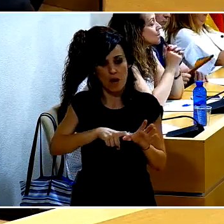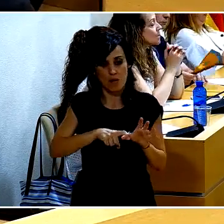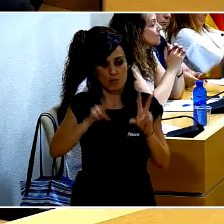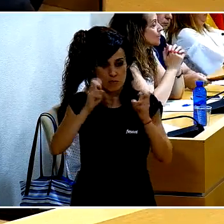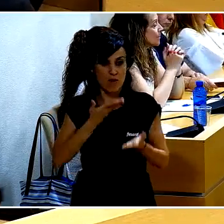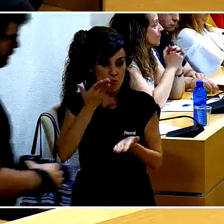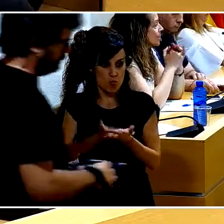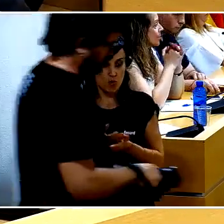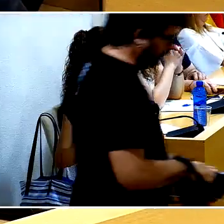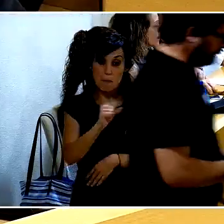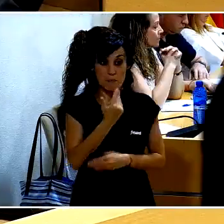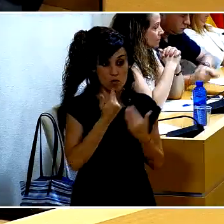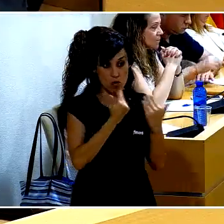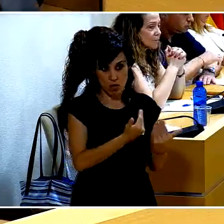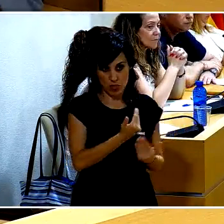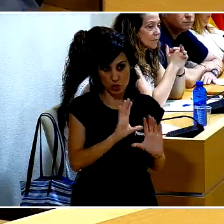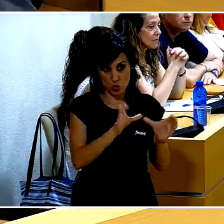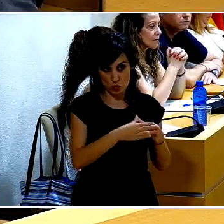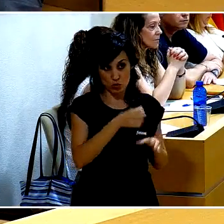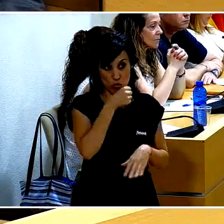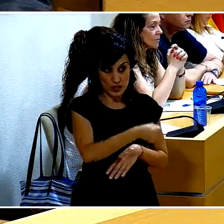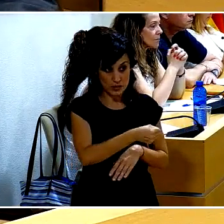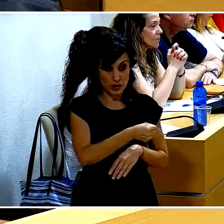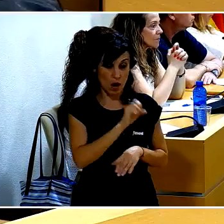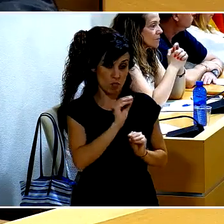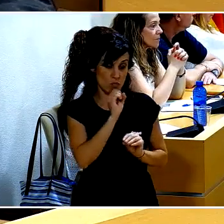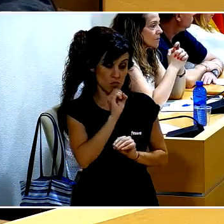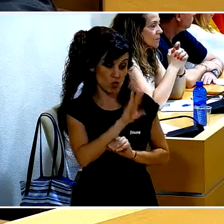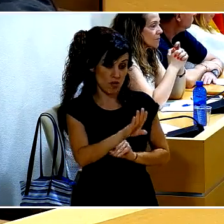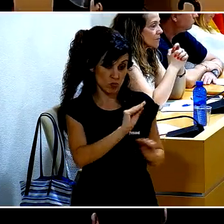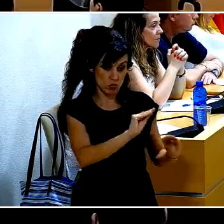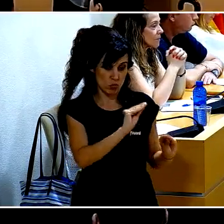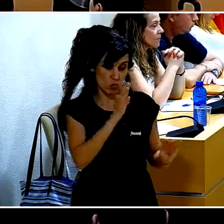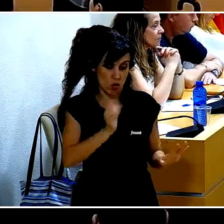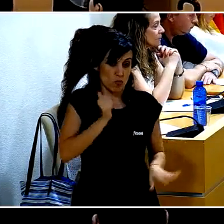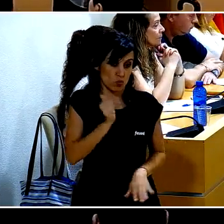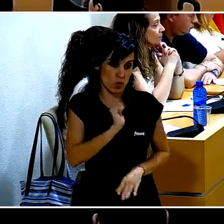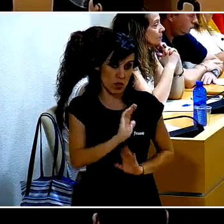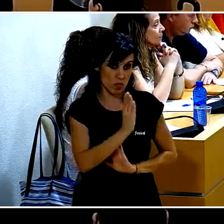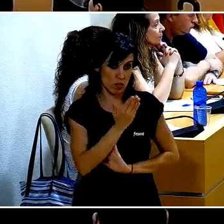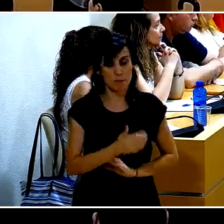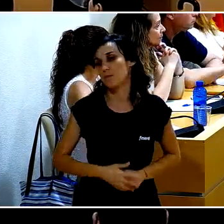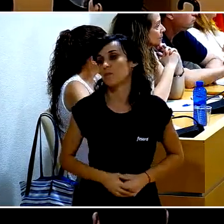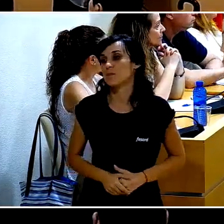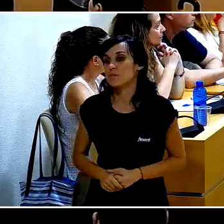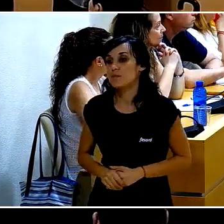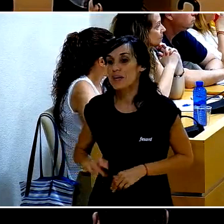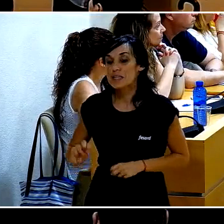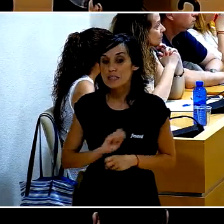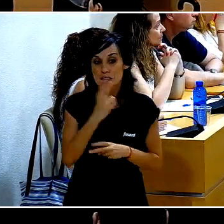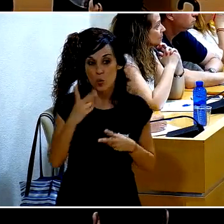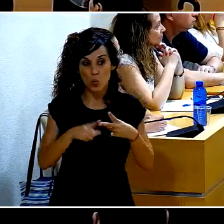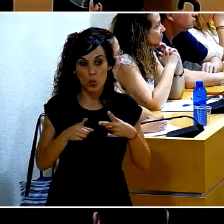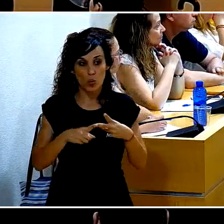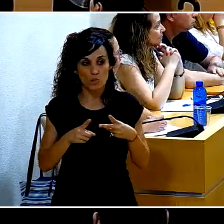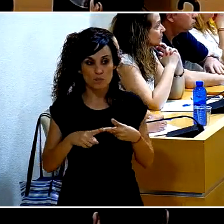moción. Así que, en primer lugar, dar las gracias al Grupo Socialista y a su portavoz por esa oportunidad. En segundo lugar,